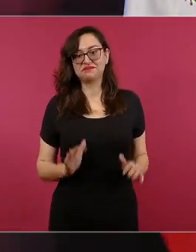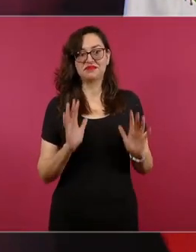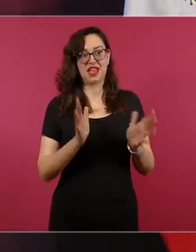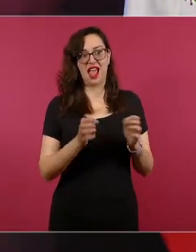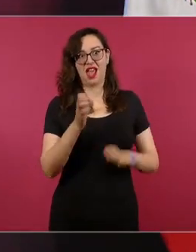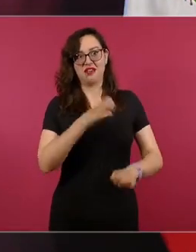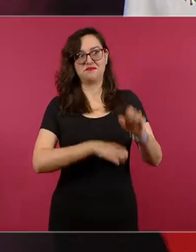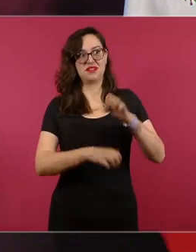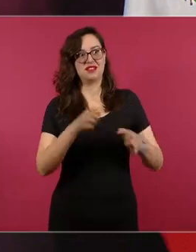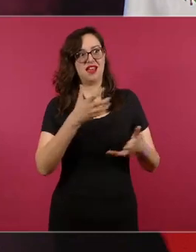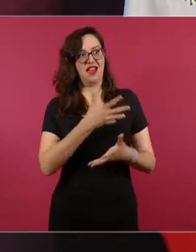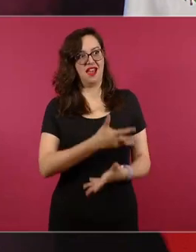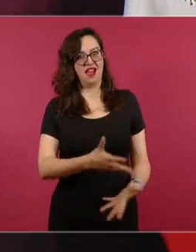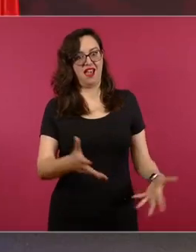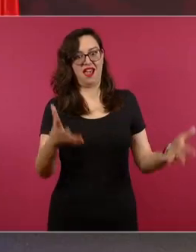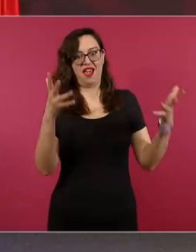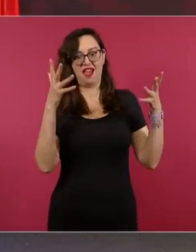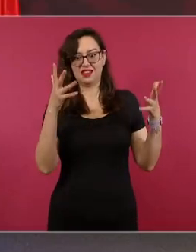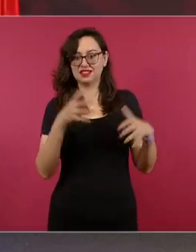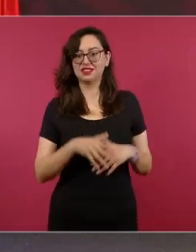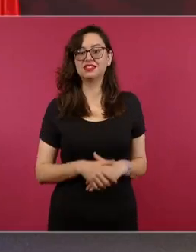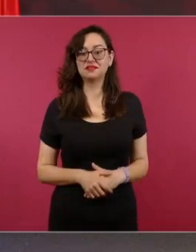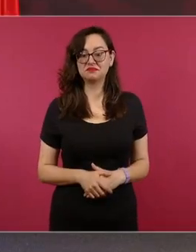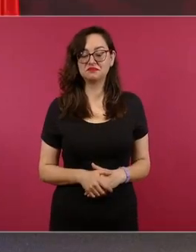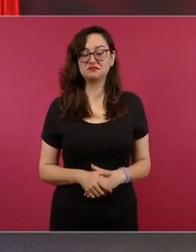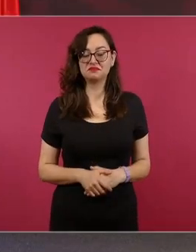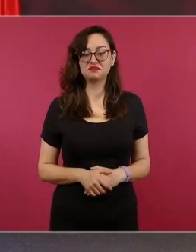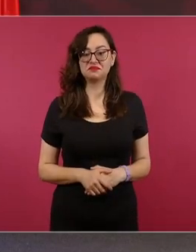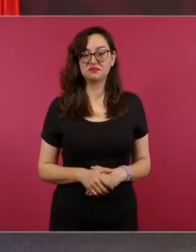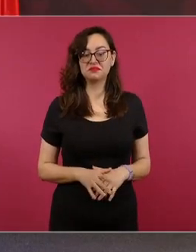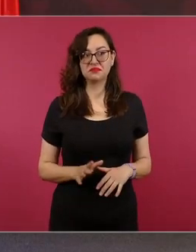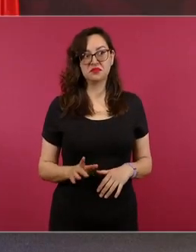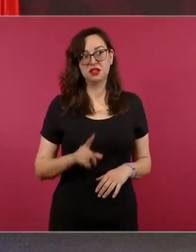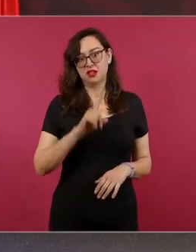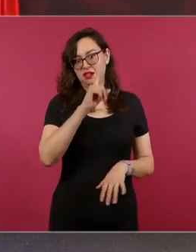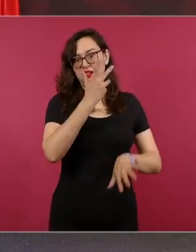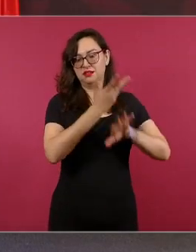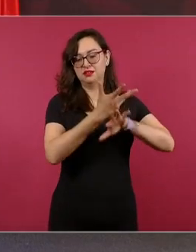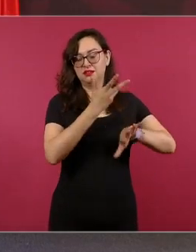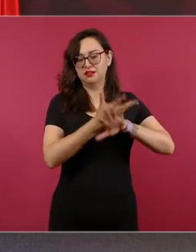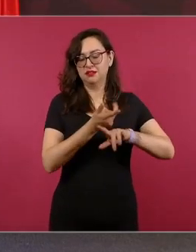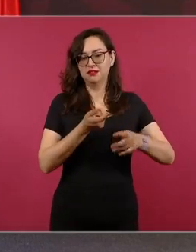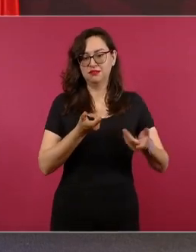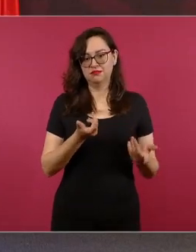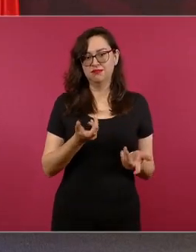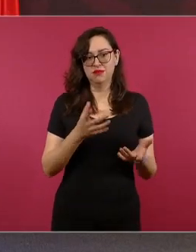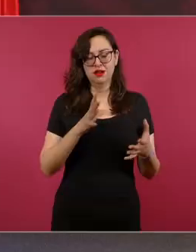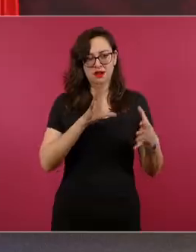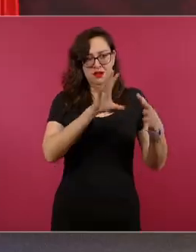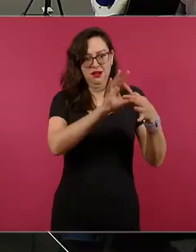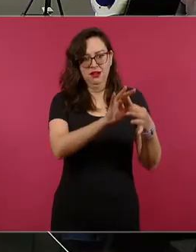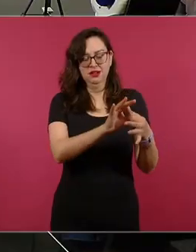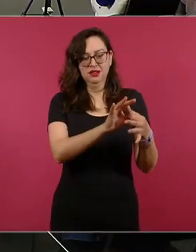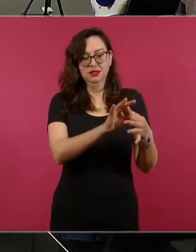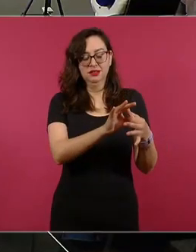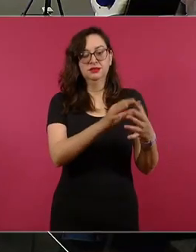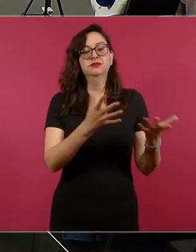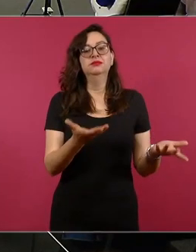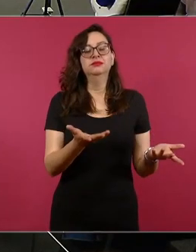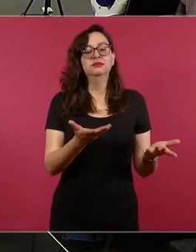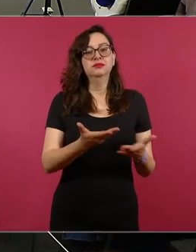con la empresa extranjera, o una de esas dos que compraron en remate